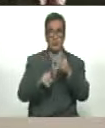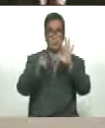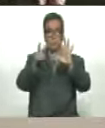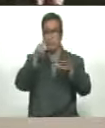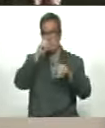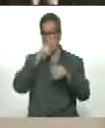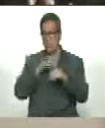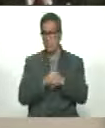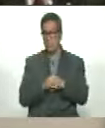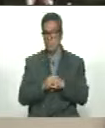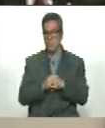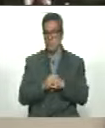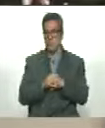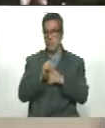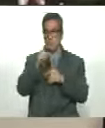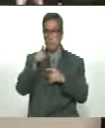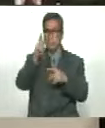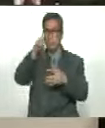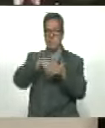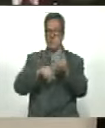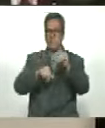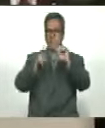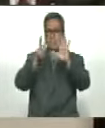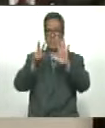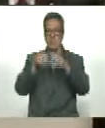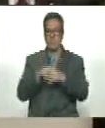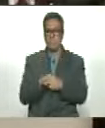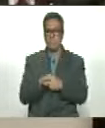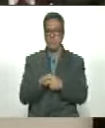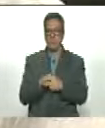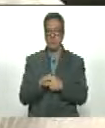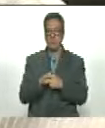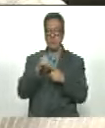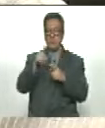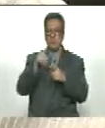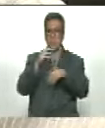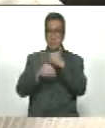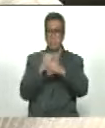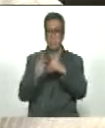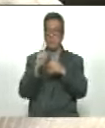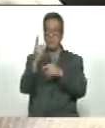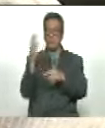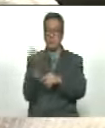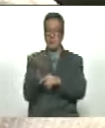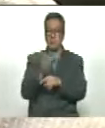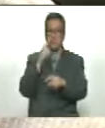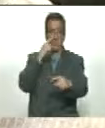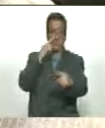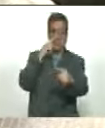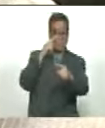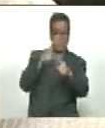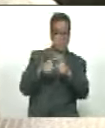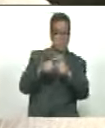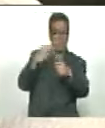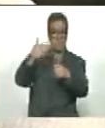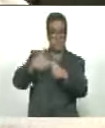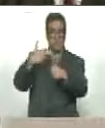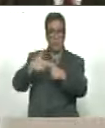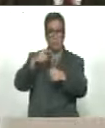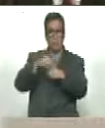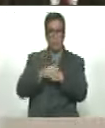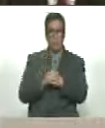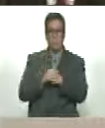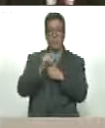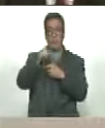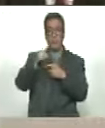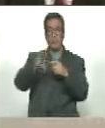7 años. Desde el año 2017, cuando se aplicó la primera sanción que apuntó precisamente al petróleo